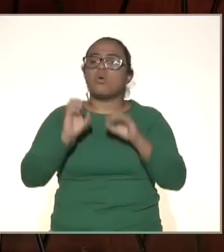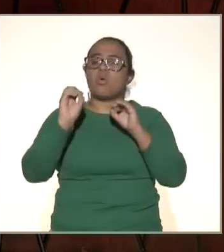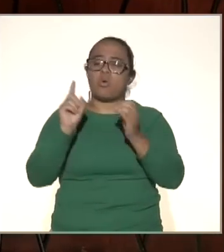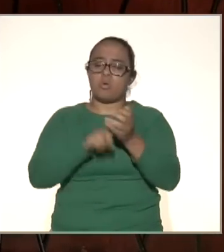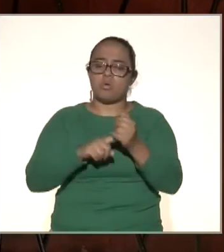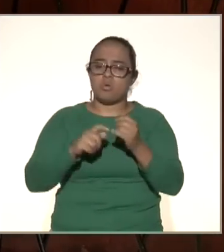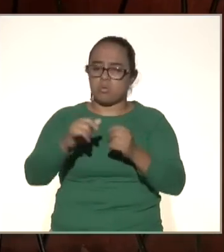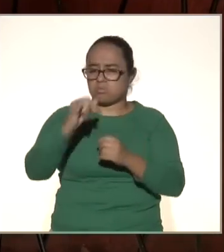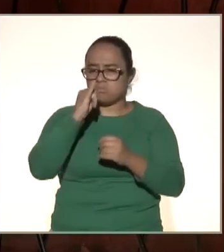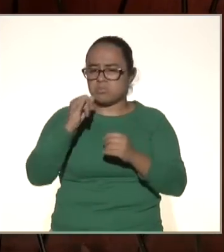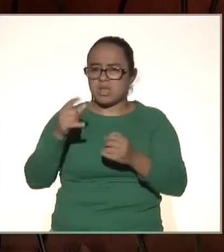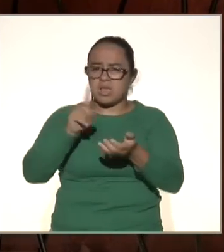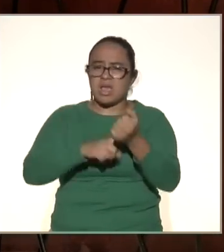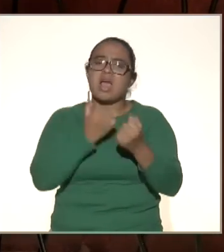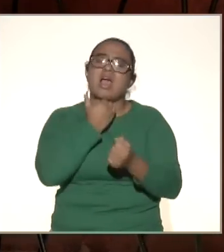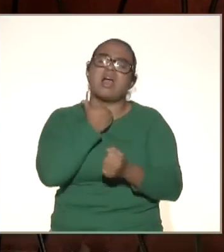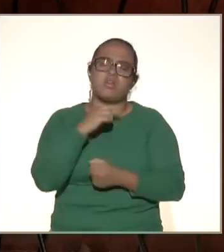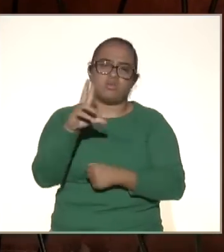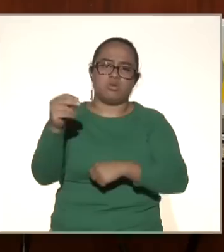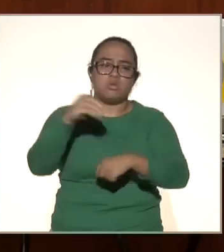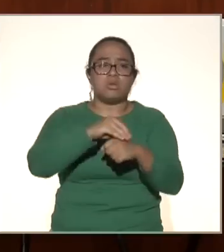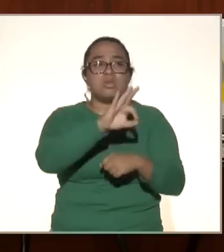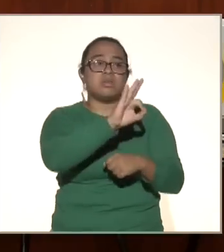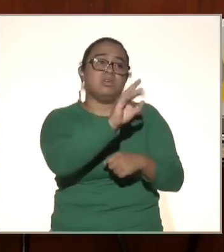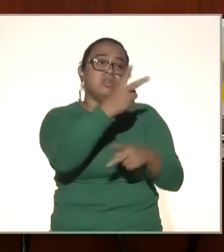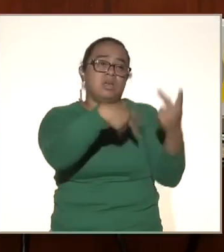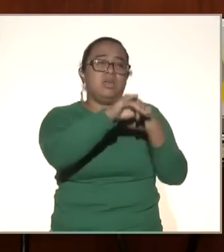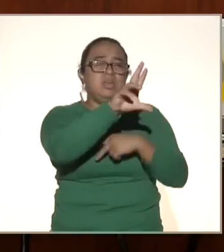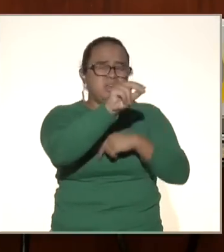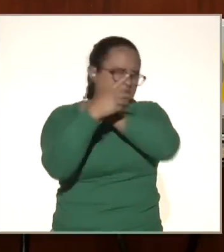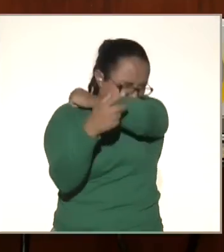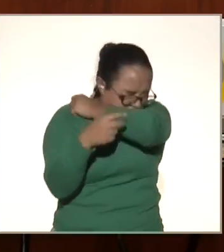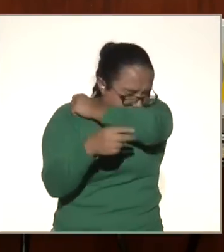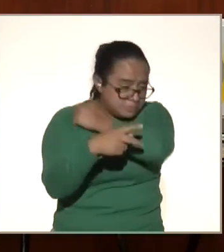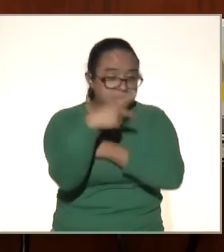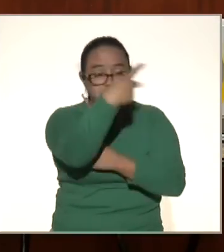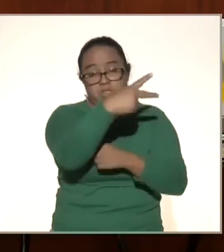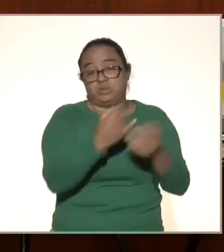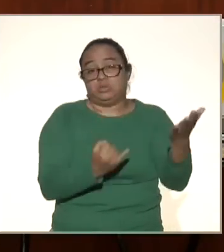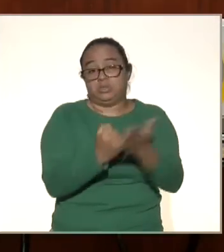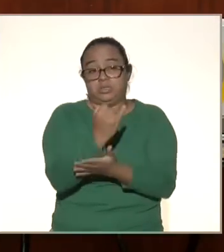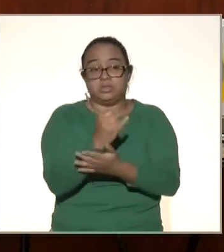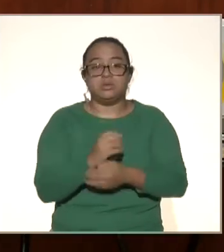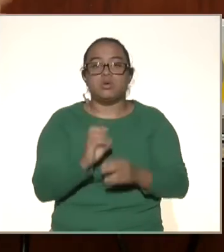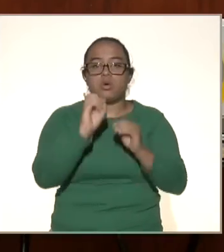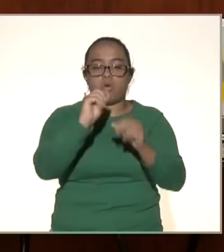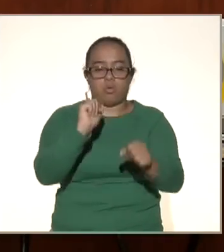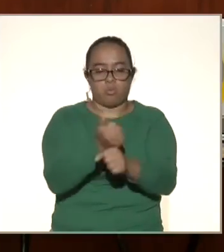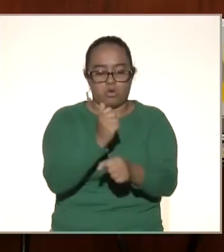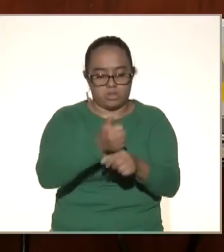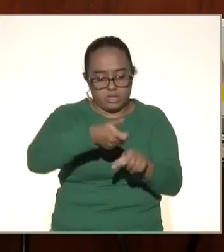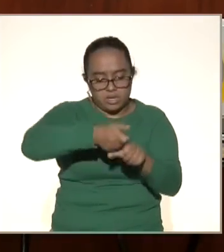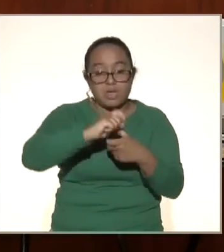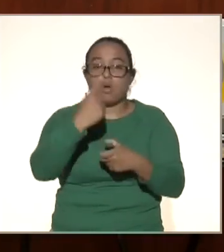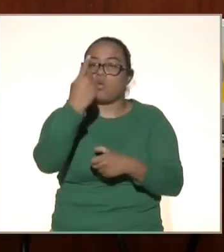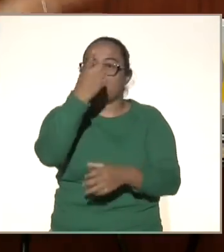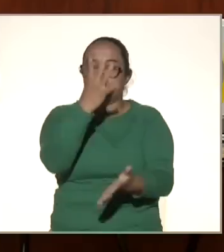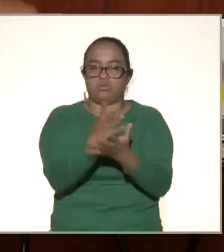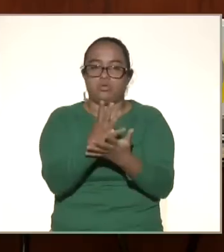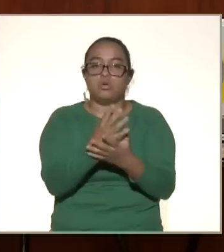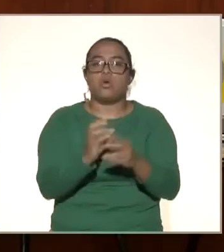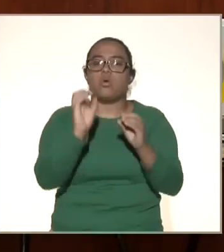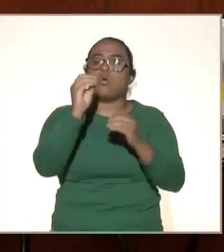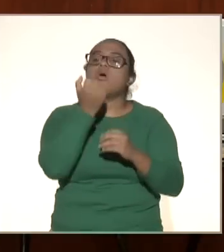O no va a haber alcohol, exacto, y él puede venir o no puede venir. Ajá. O se abre una botella y nada más, o nada más el alcohol es